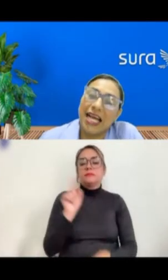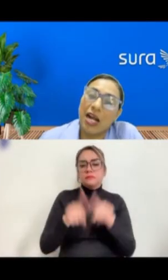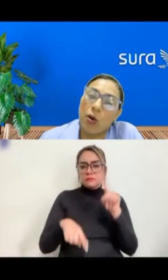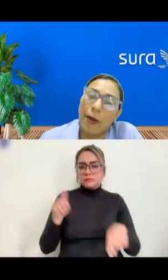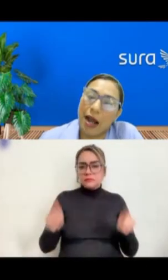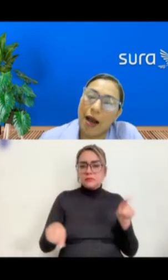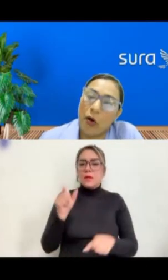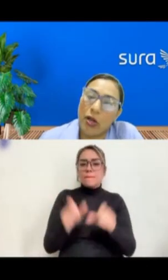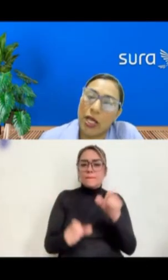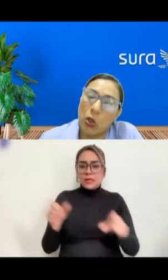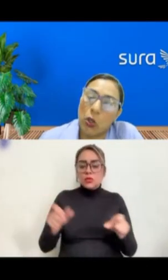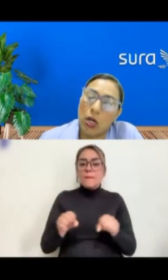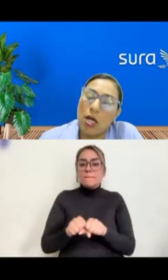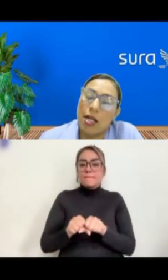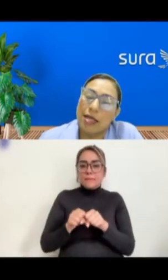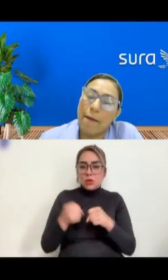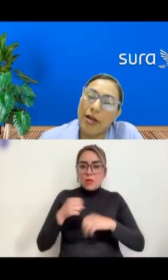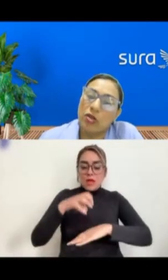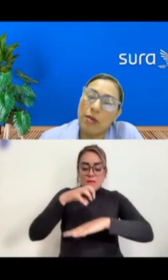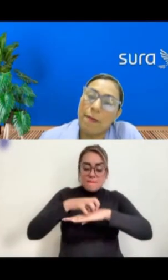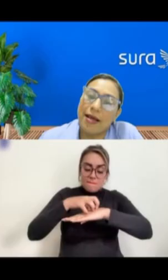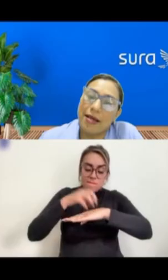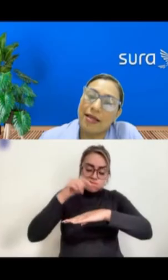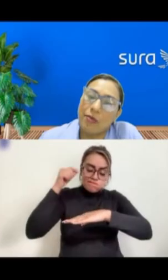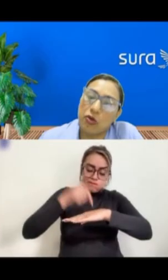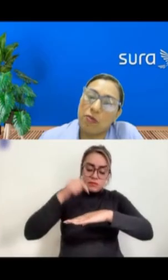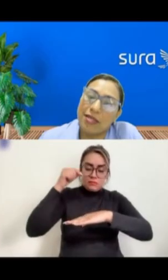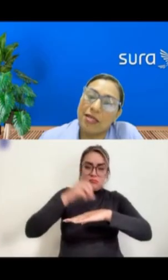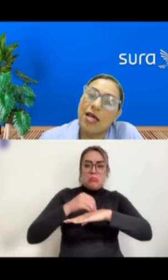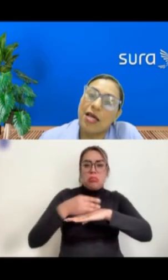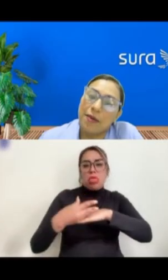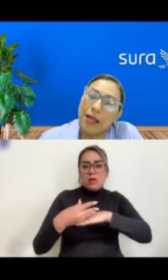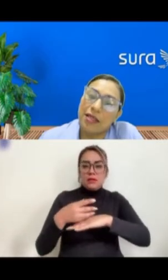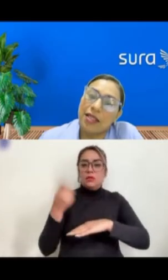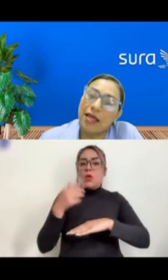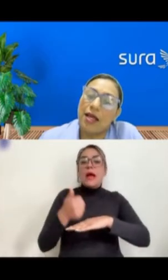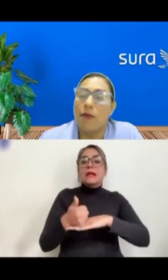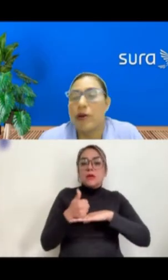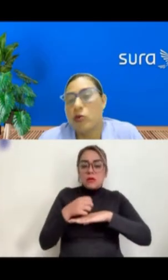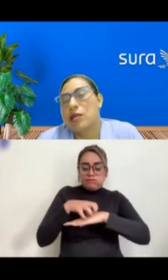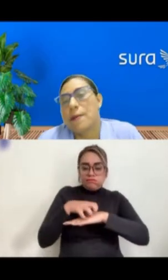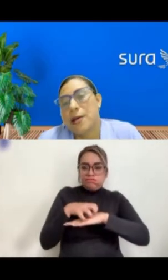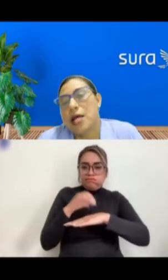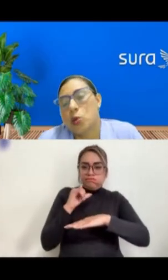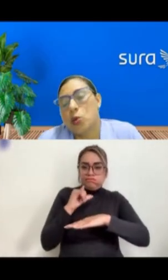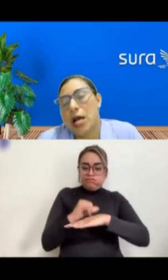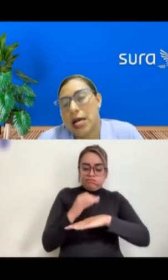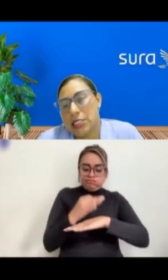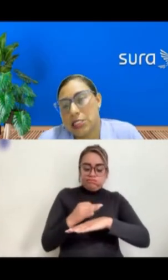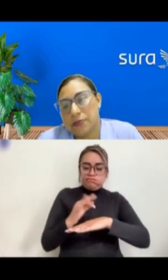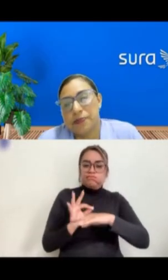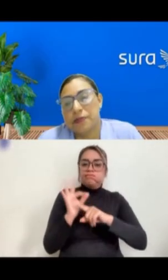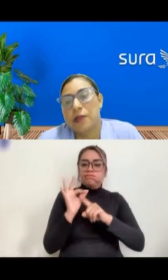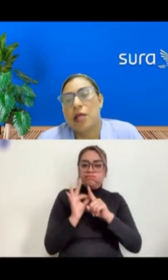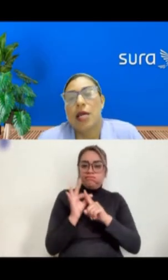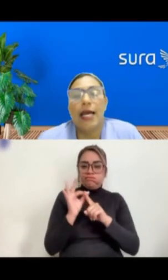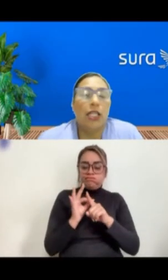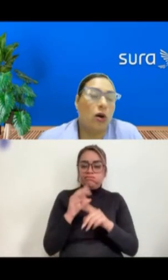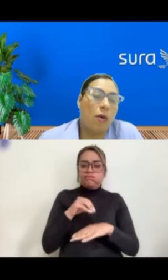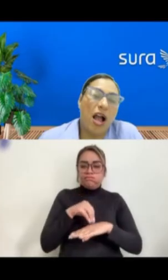las personas tienden a romper las ampollas, no. Esas ampollas nos sirven para hidratar mucho más y mantener pues nuestra temperatura